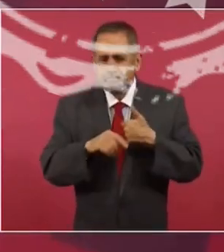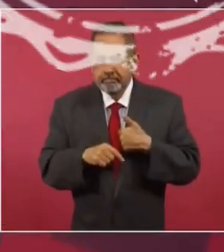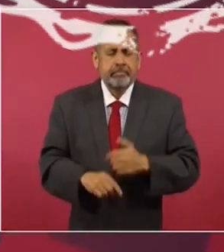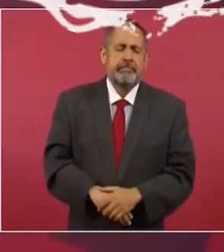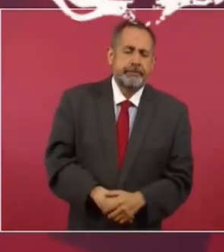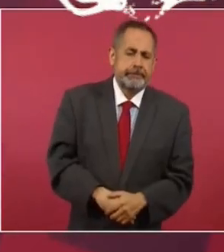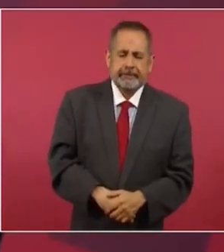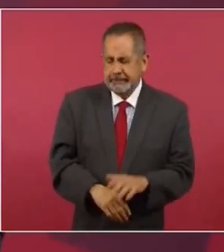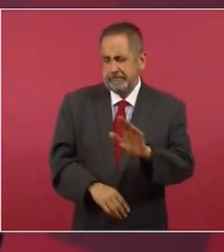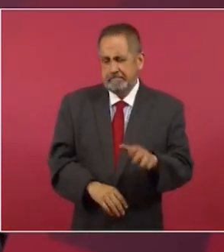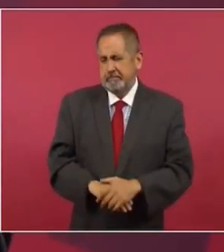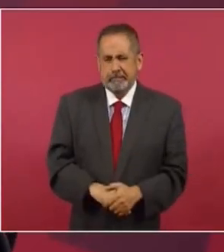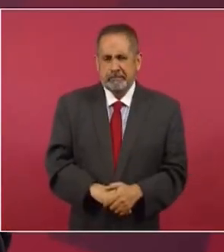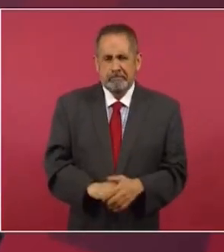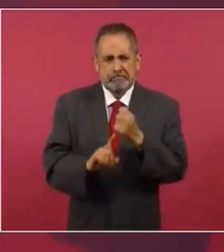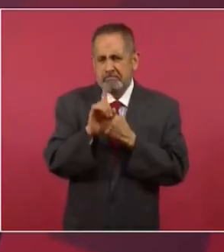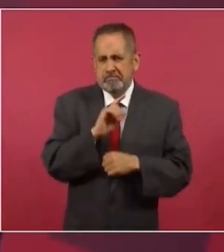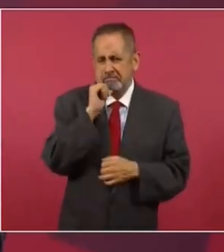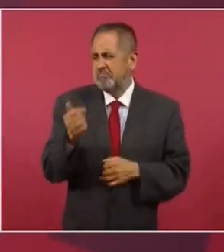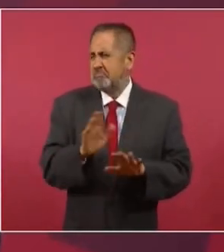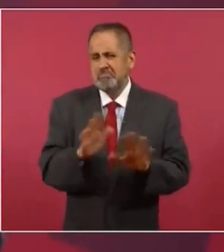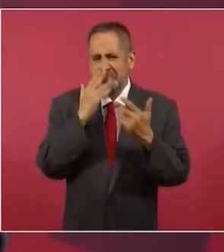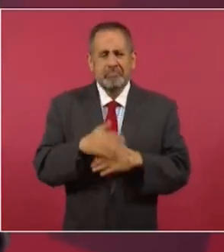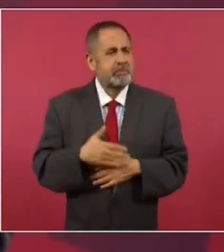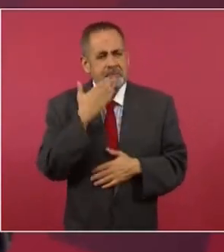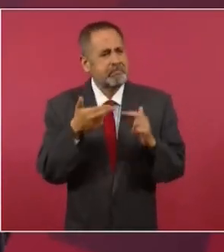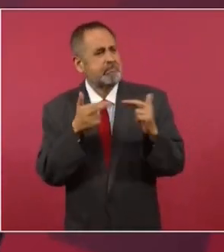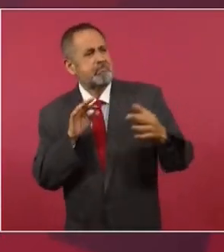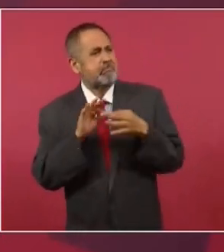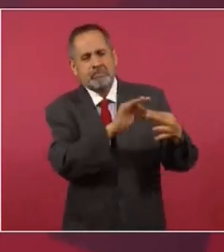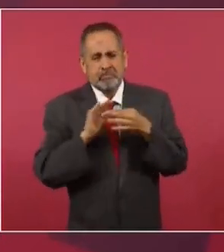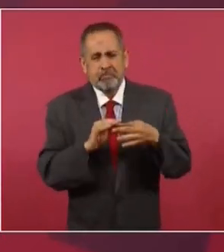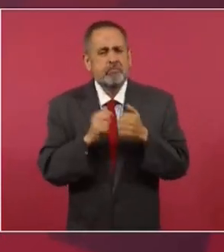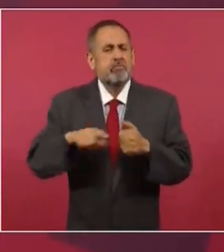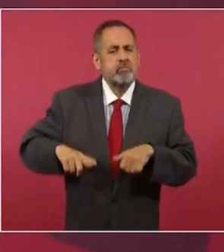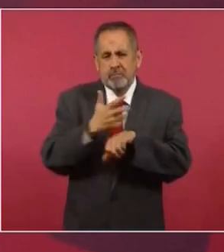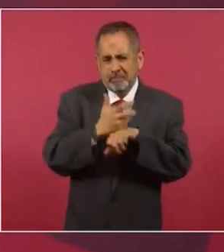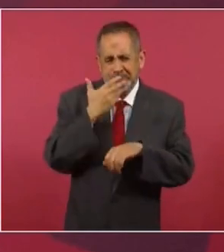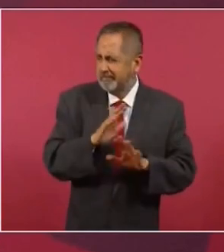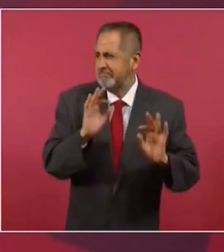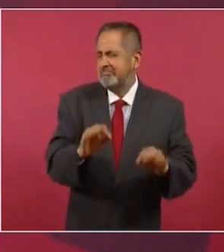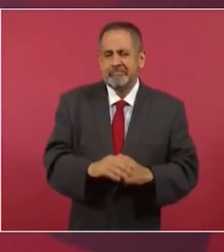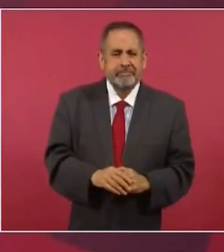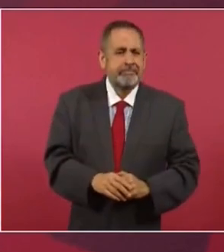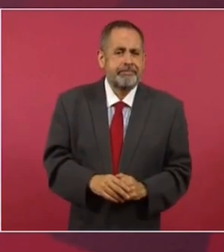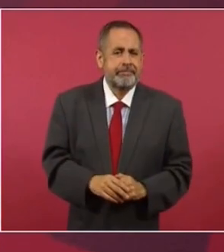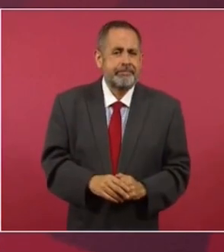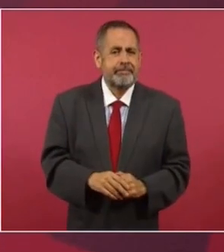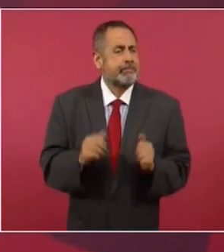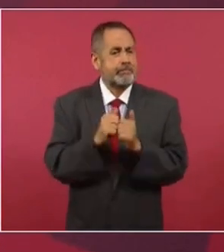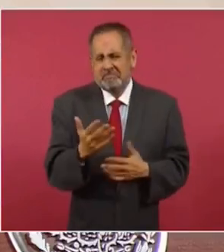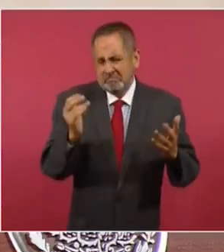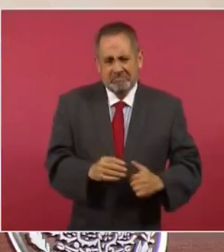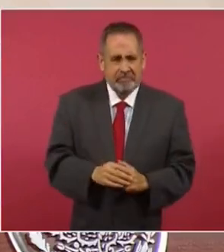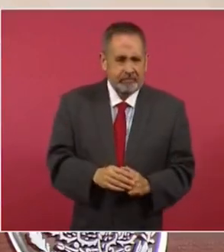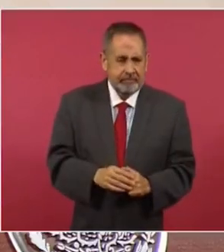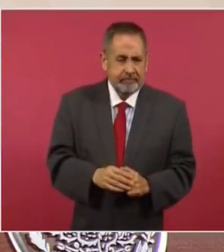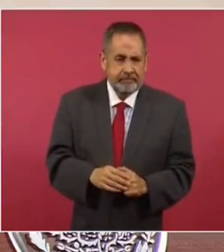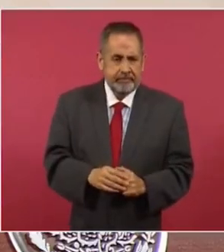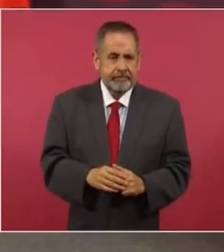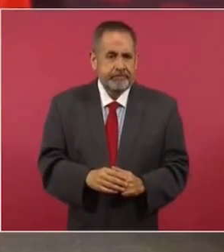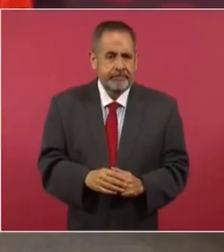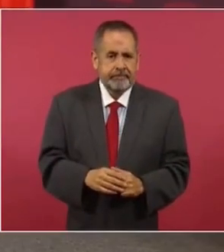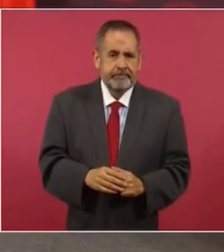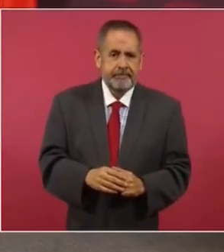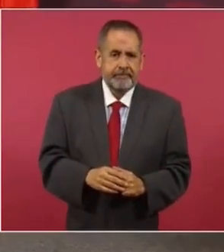No hay ningún problema. Son muy buenas las relaciones con el gobierno de Estados Unidos y en especial con el presidente Biden. Ellos, desde luego, pues no